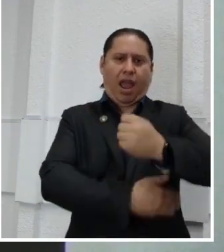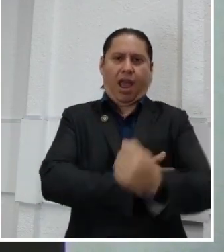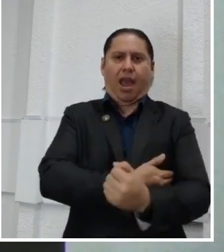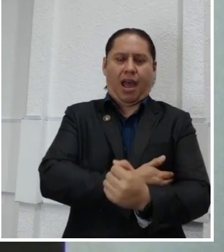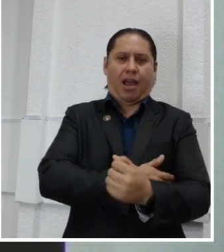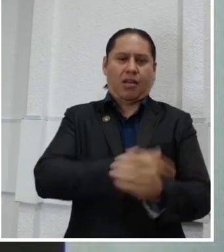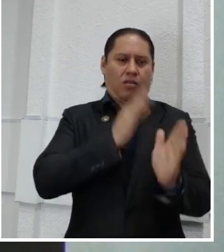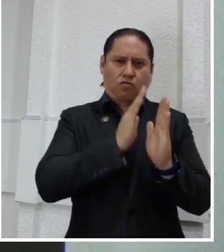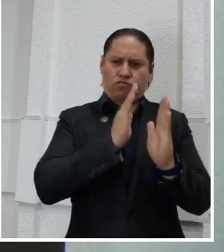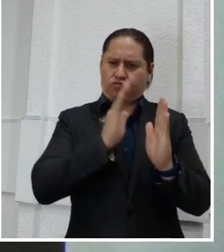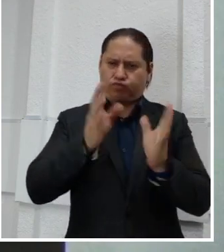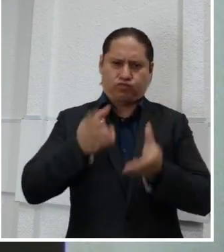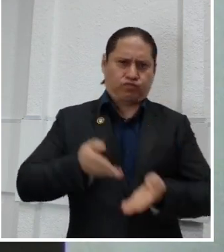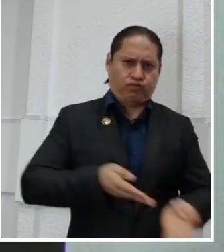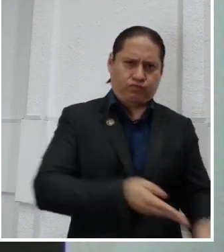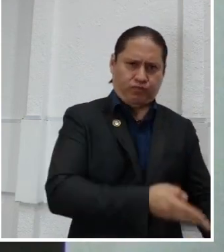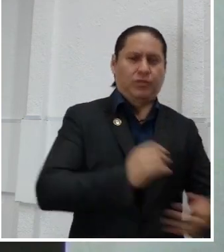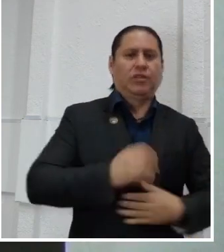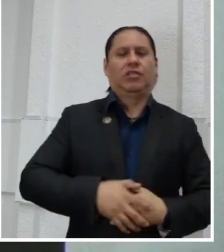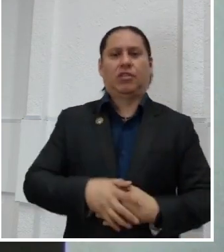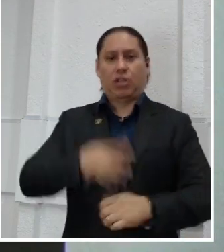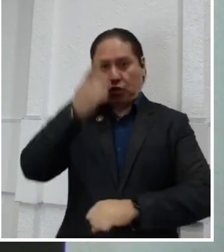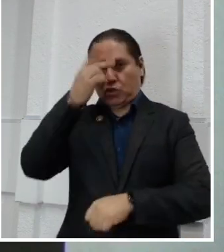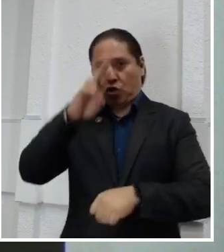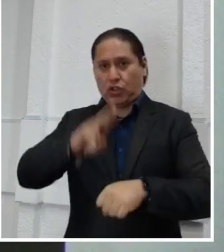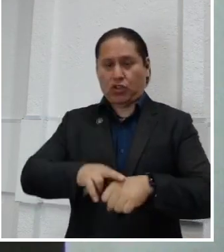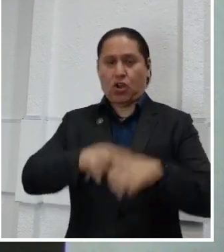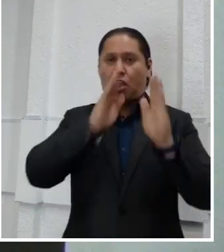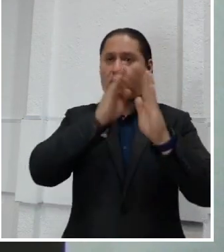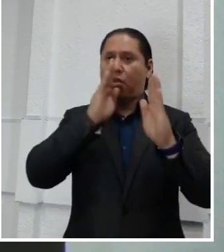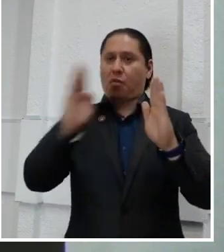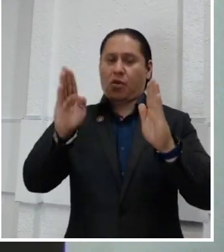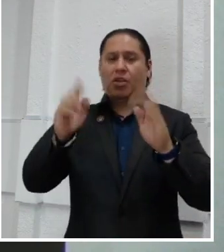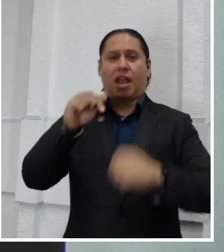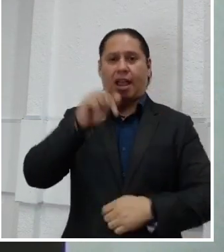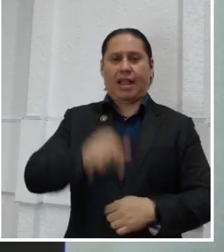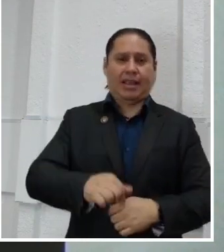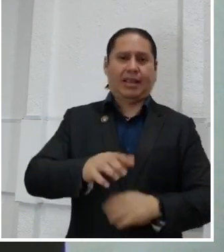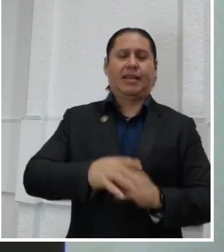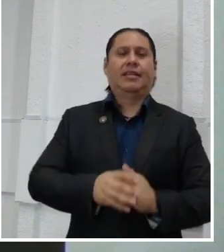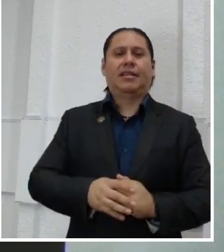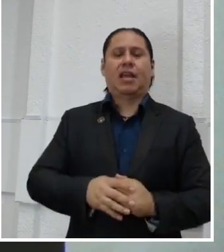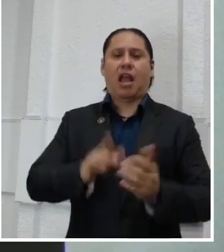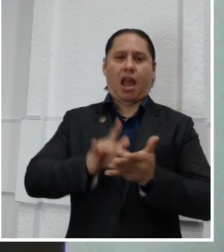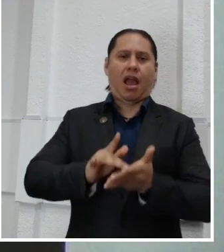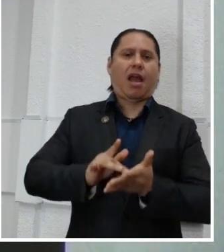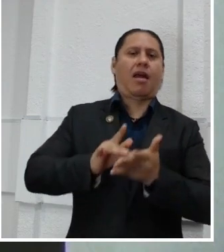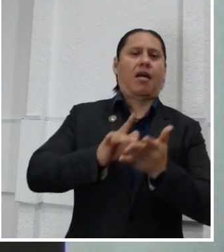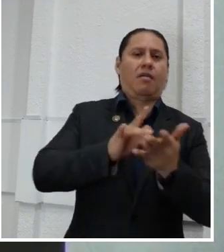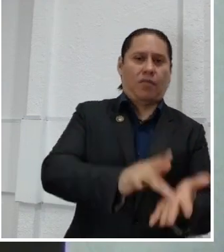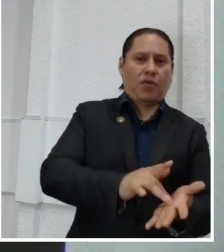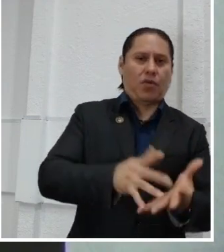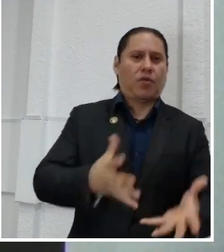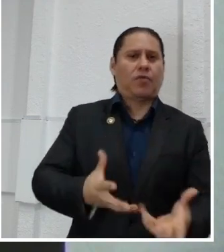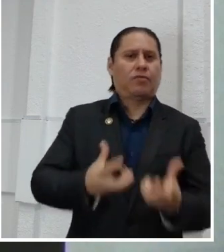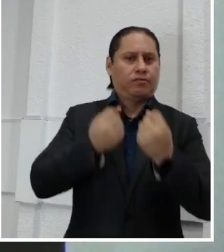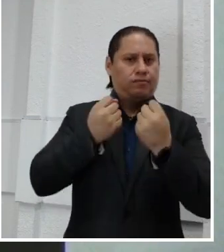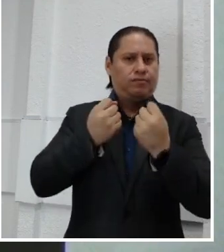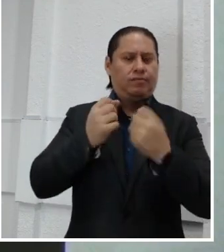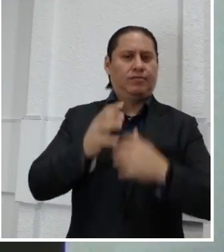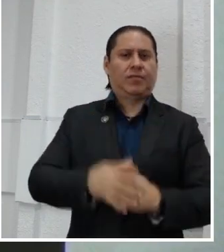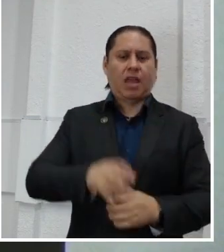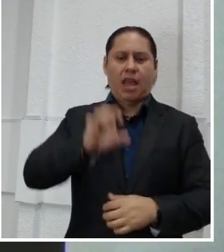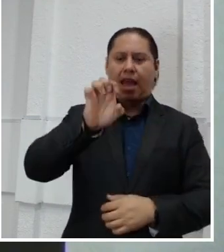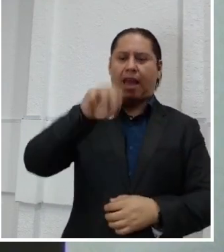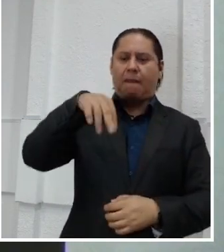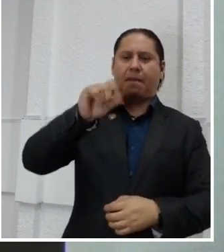Chiapas. También fue director de la Biblioteca Pública del Estado y apoyó activamente el rescate de la